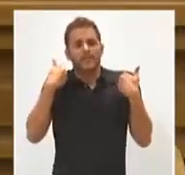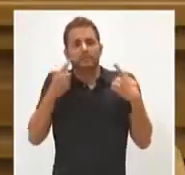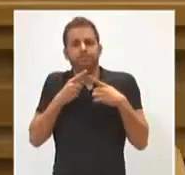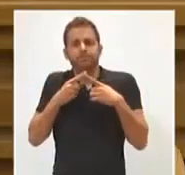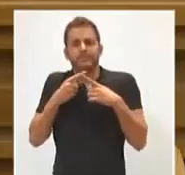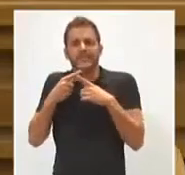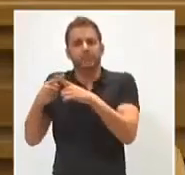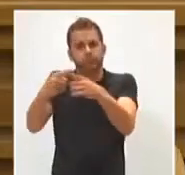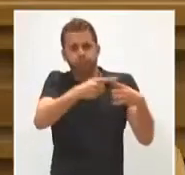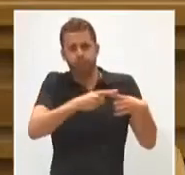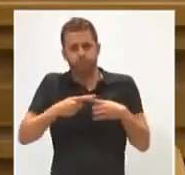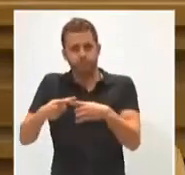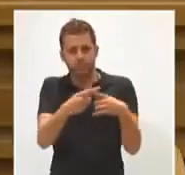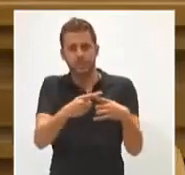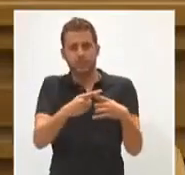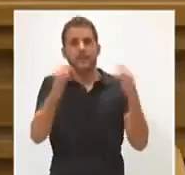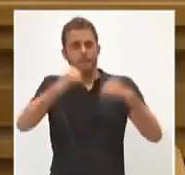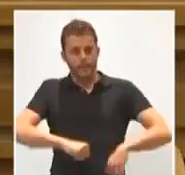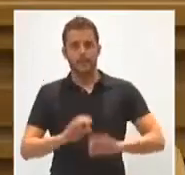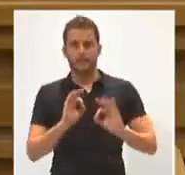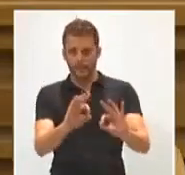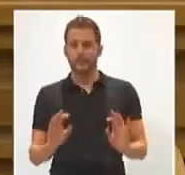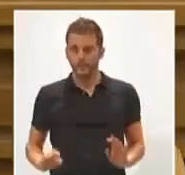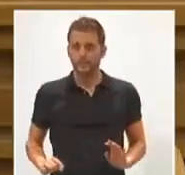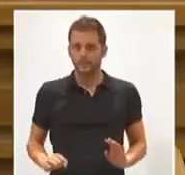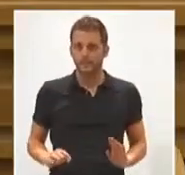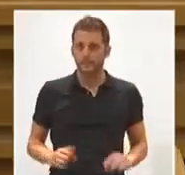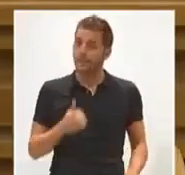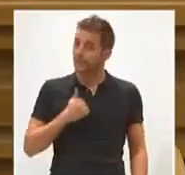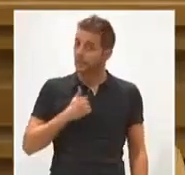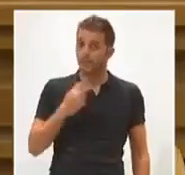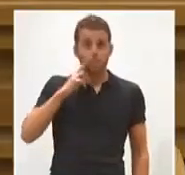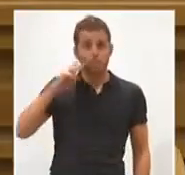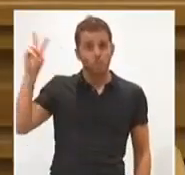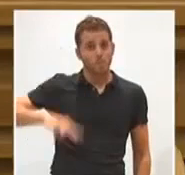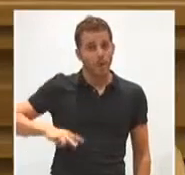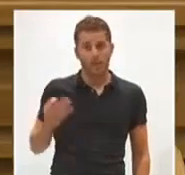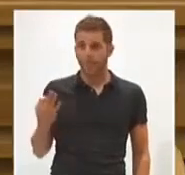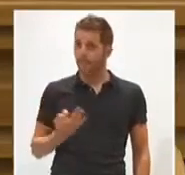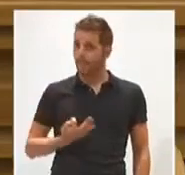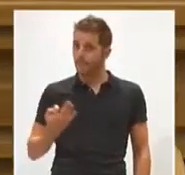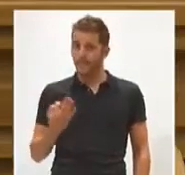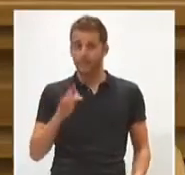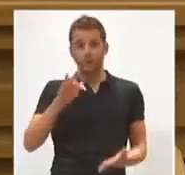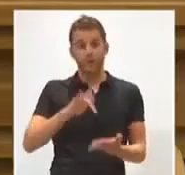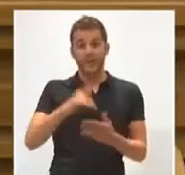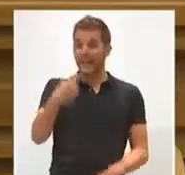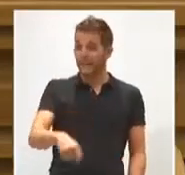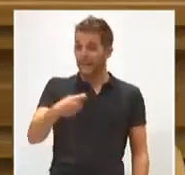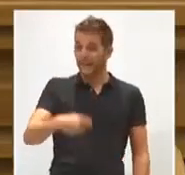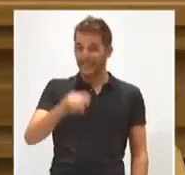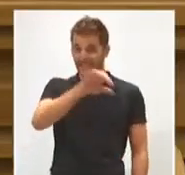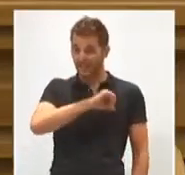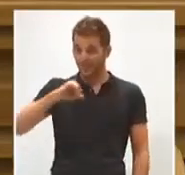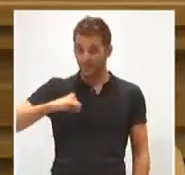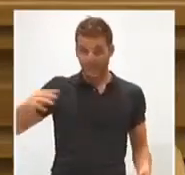de abordar que en otros no lo disfruto pero tengo que reconocerles que la unidad que hemos tenido los presidentes de autonomía